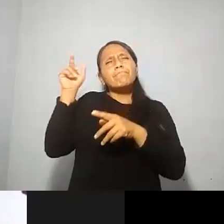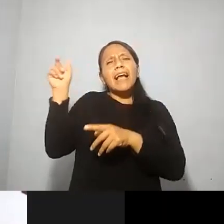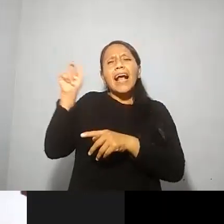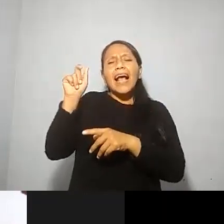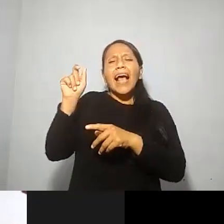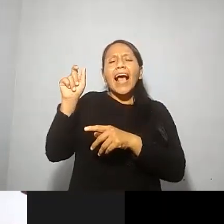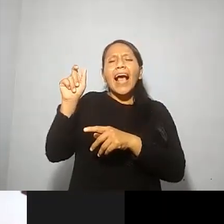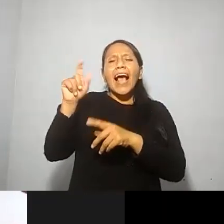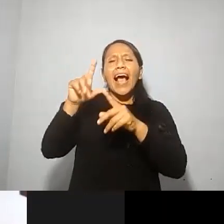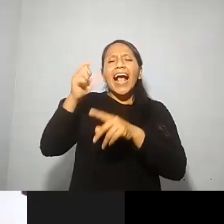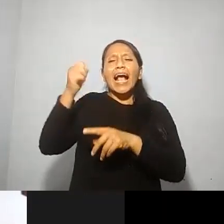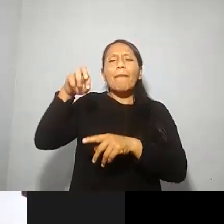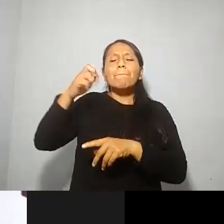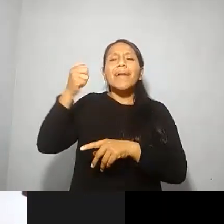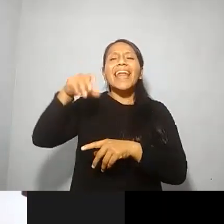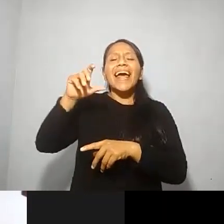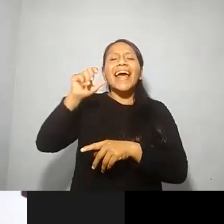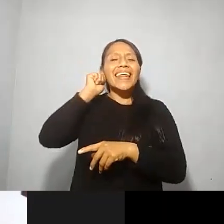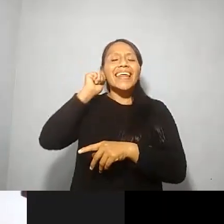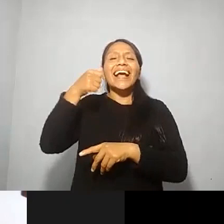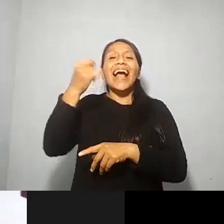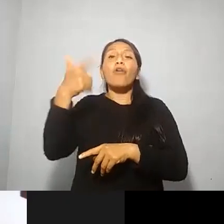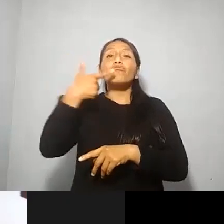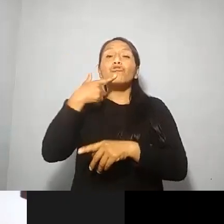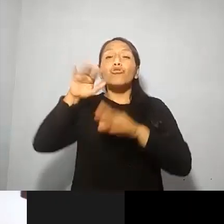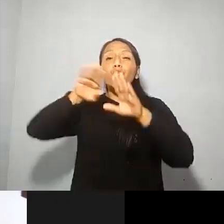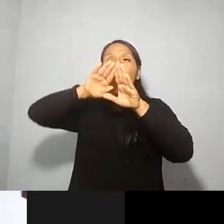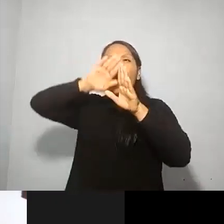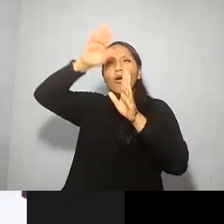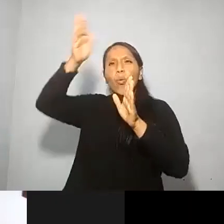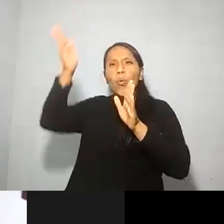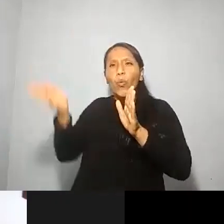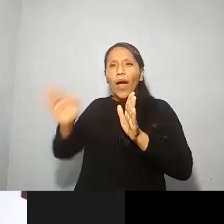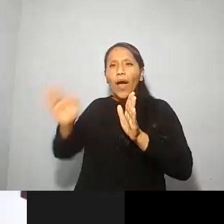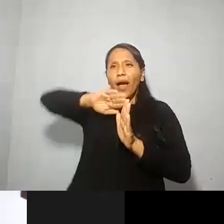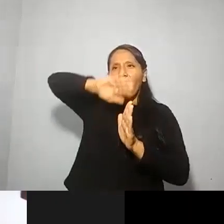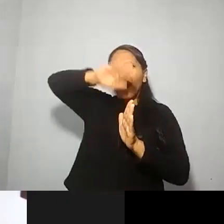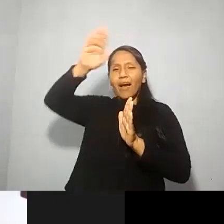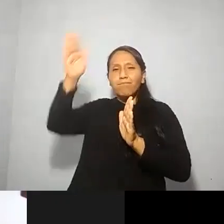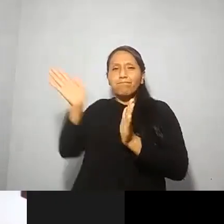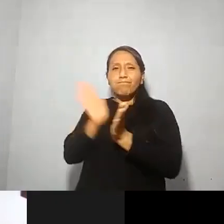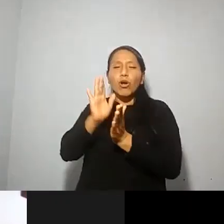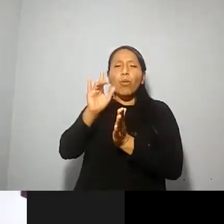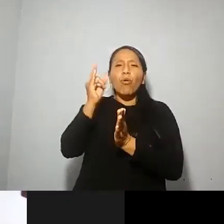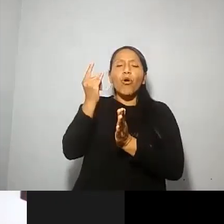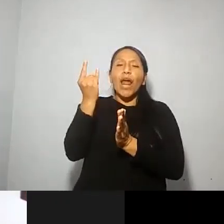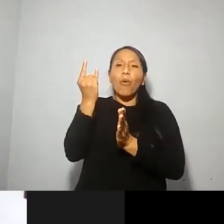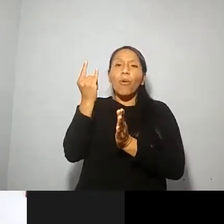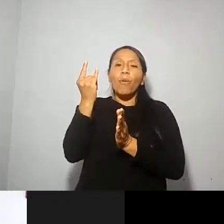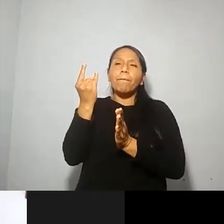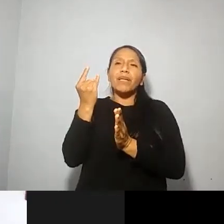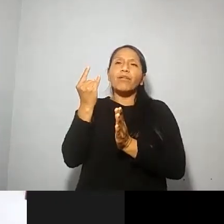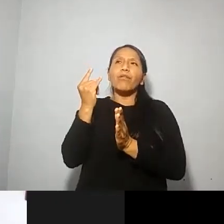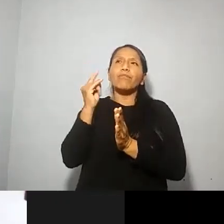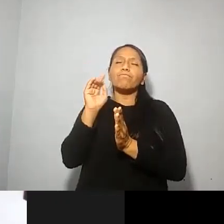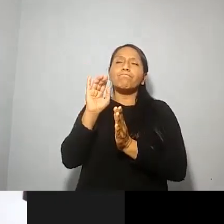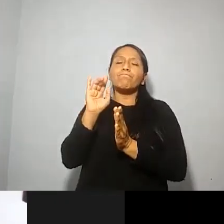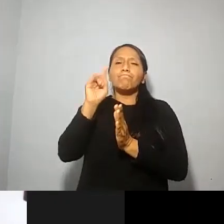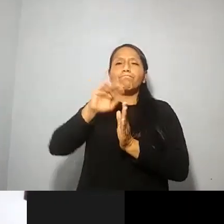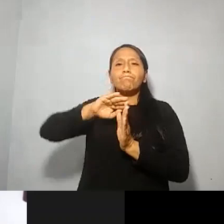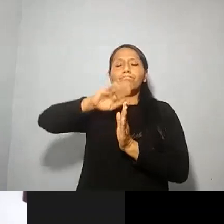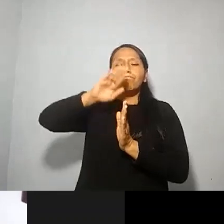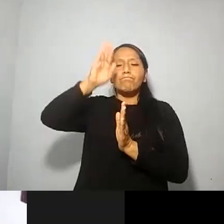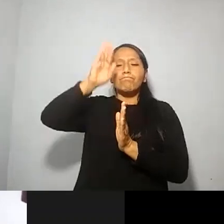decir, es una curva en la que es como una U hacia arriba, tenemos la parte